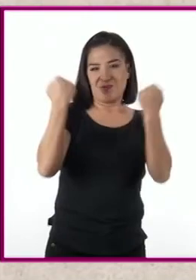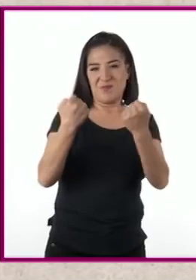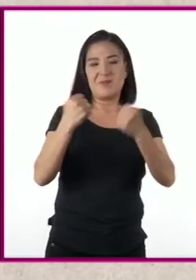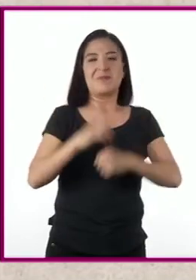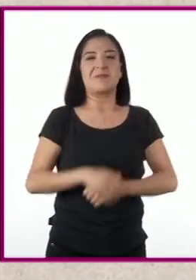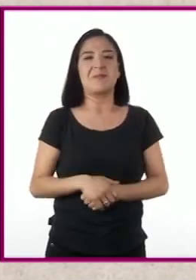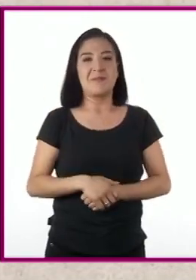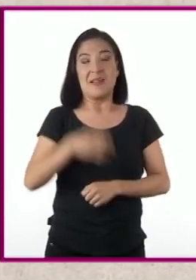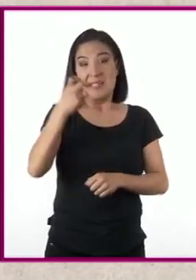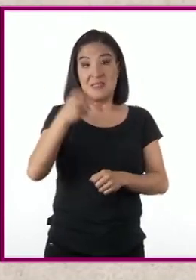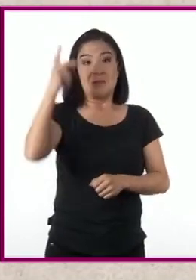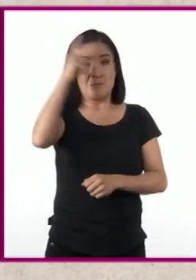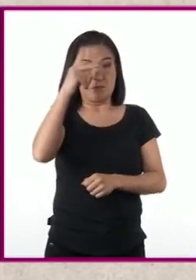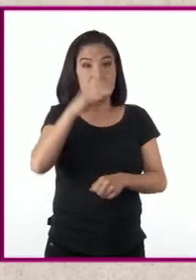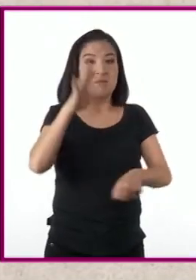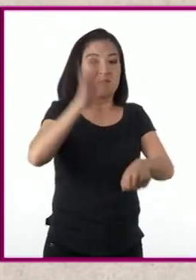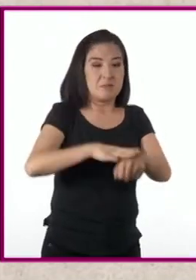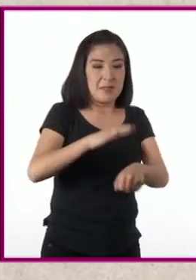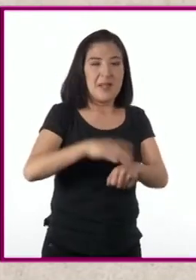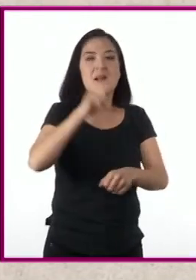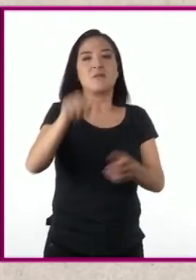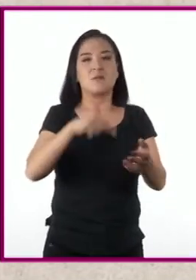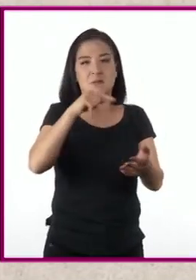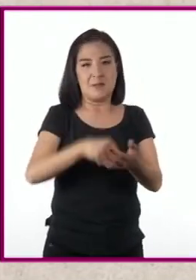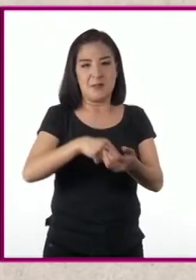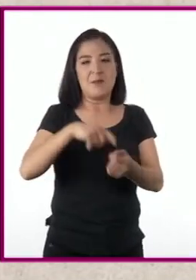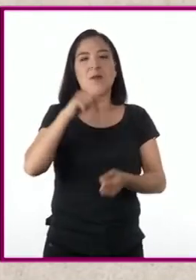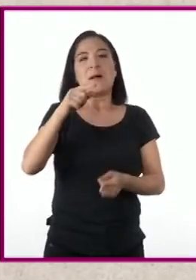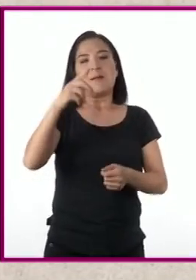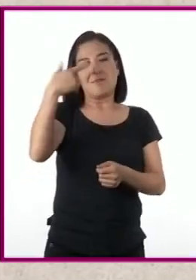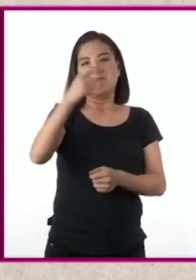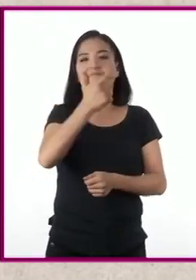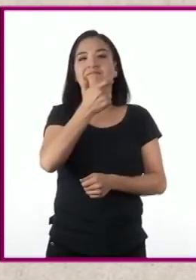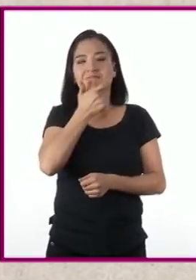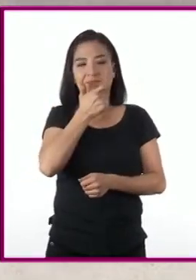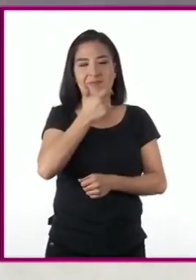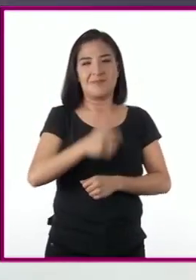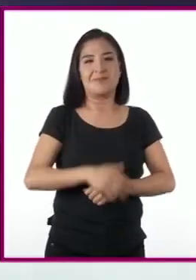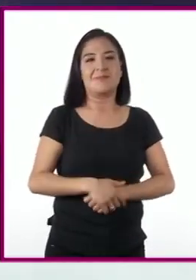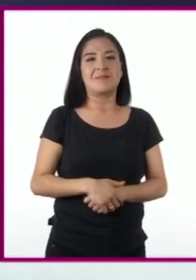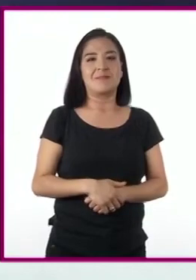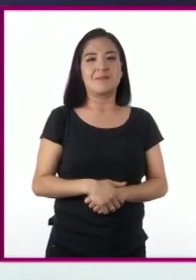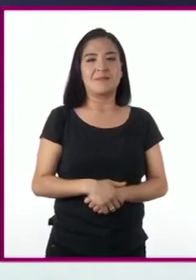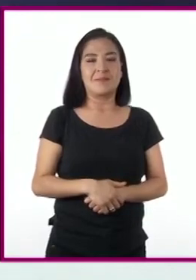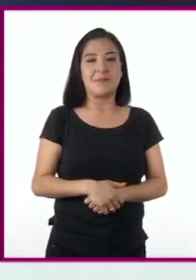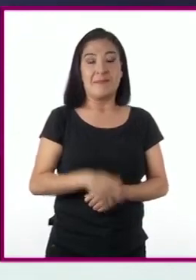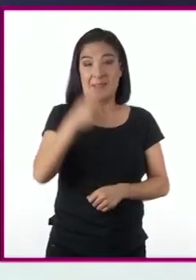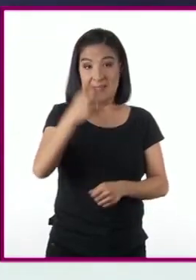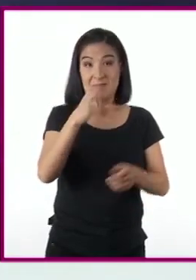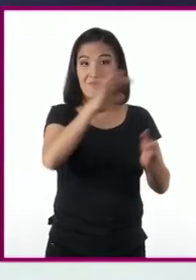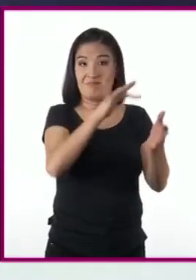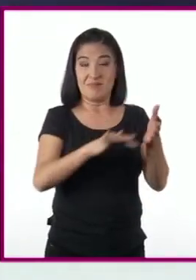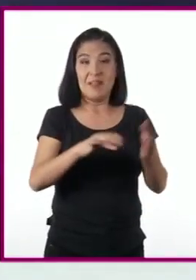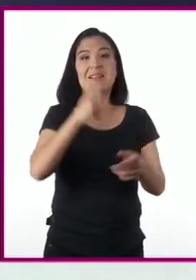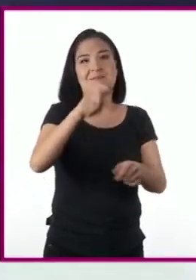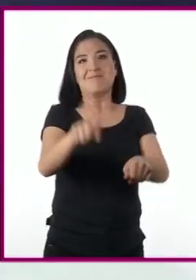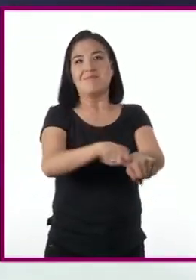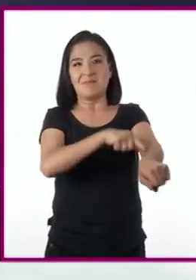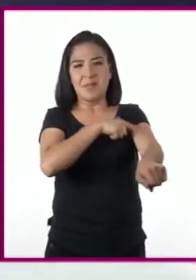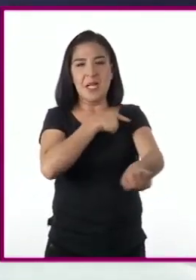Peters, psicólogo clínico en Westminster, Inglaterra. Con este texto más